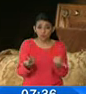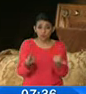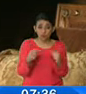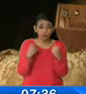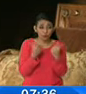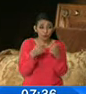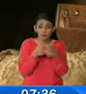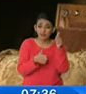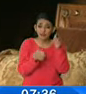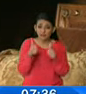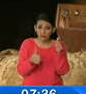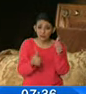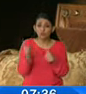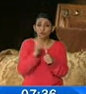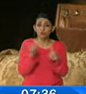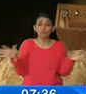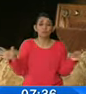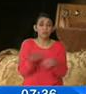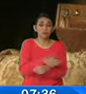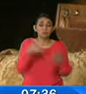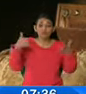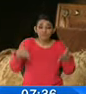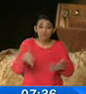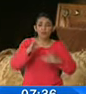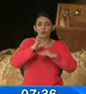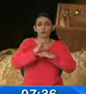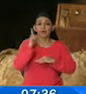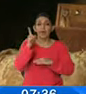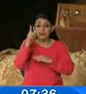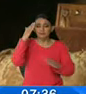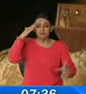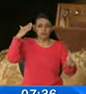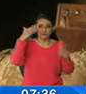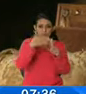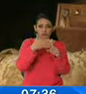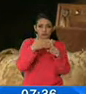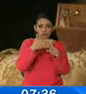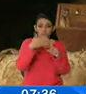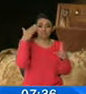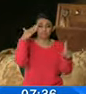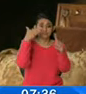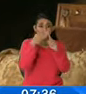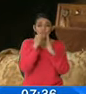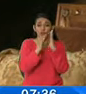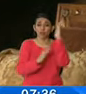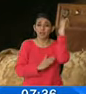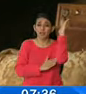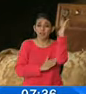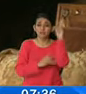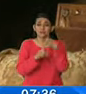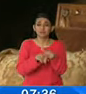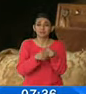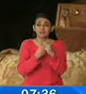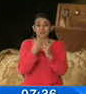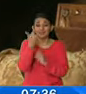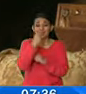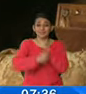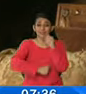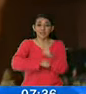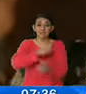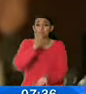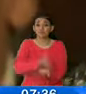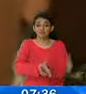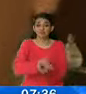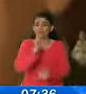grupo de candidatos. El proyecto es la totalidad del Ecuador. Este propósito, este gran proyecto que lo iniciamos hace 10 años no puede